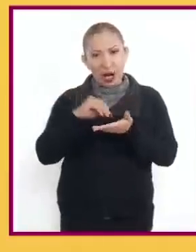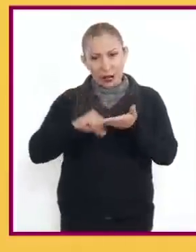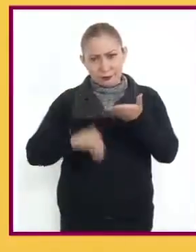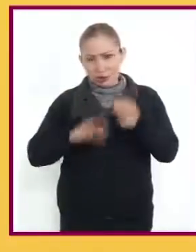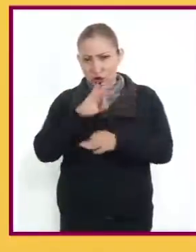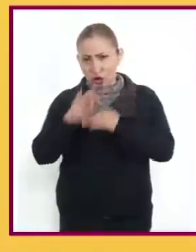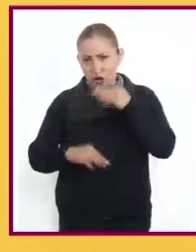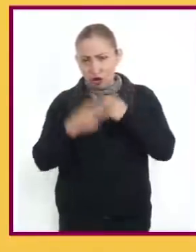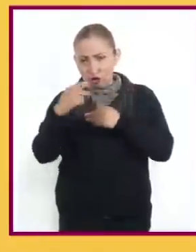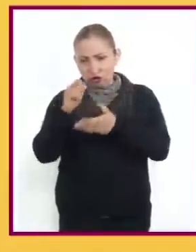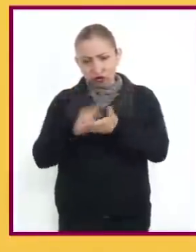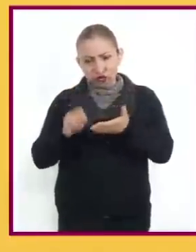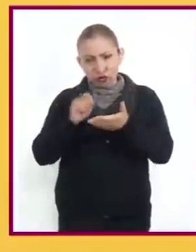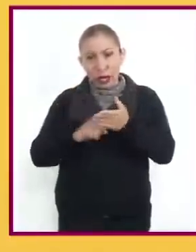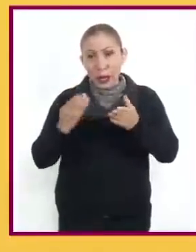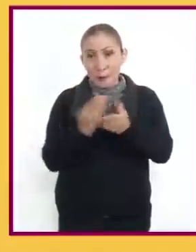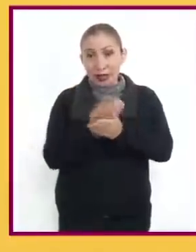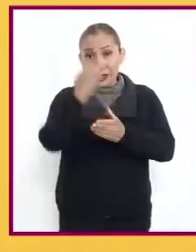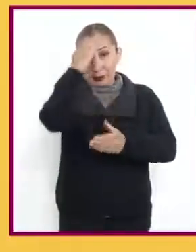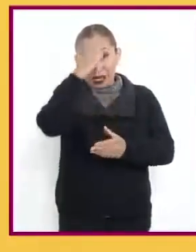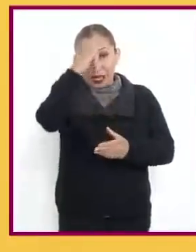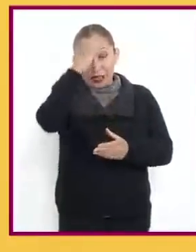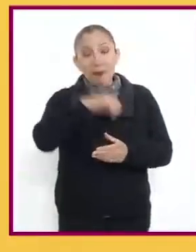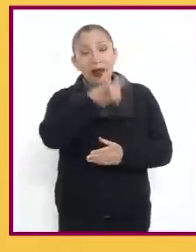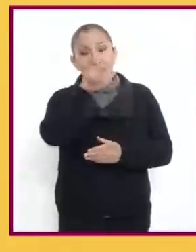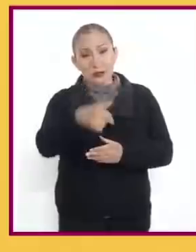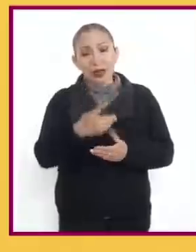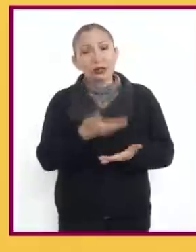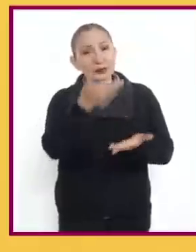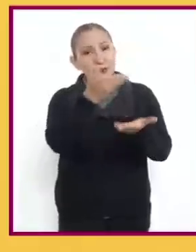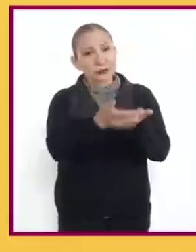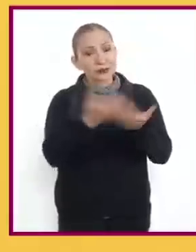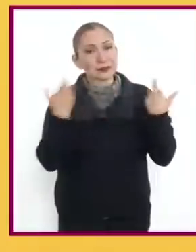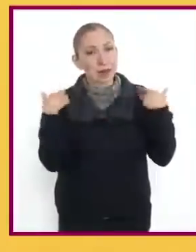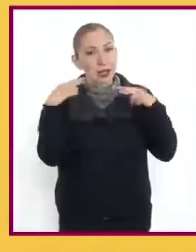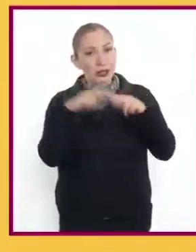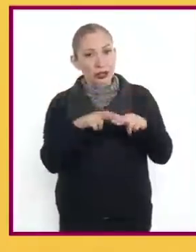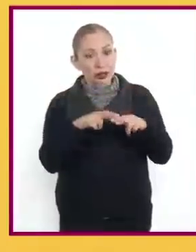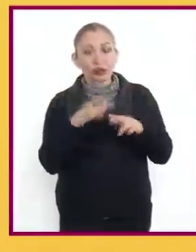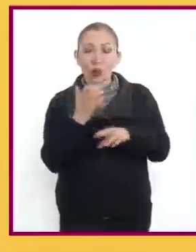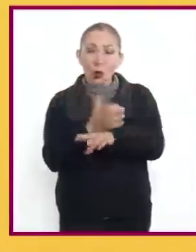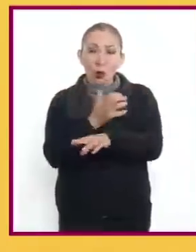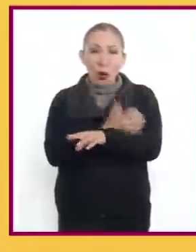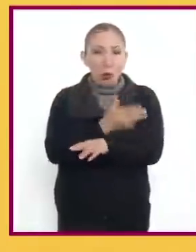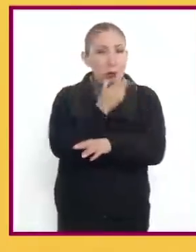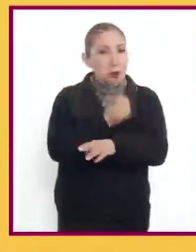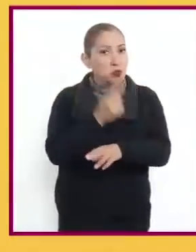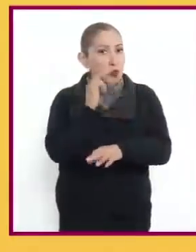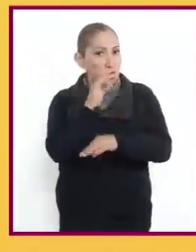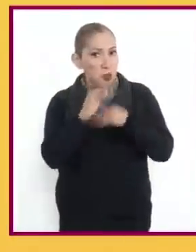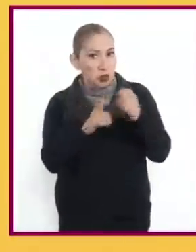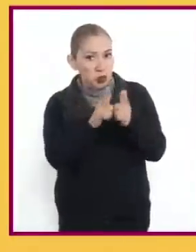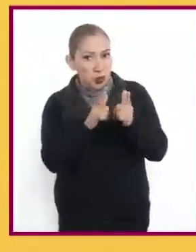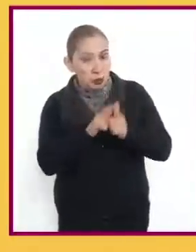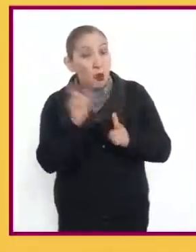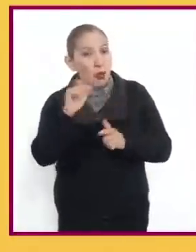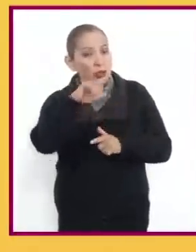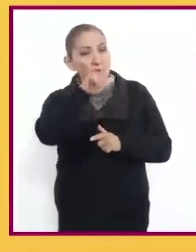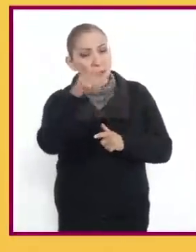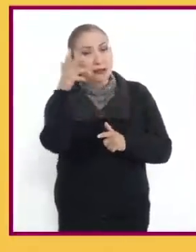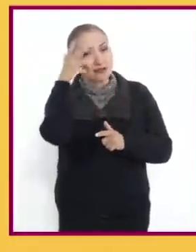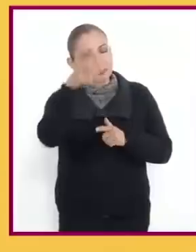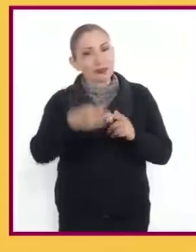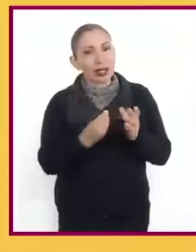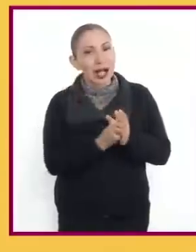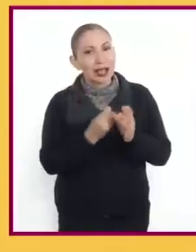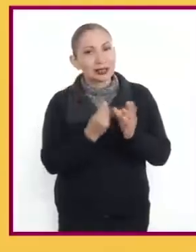estos apuntes a su carpeta de experiencias para presentarla a sus docentes, compañeras y compañeros cuando llegue el momento